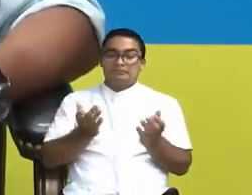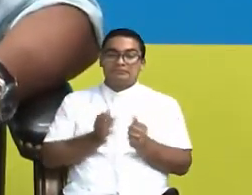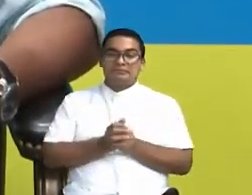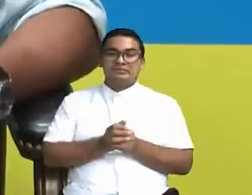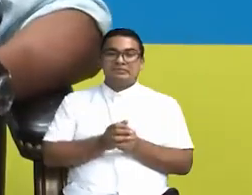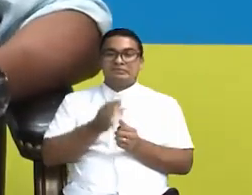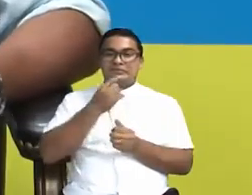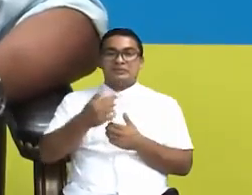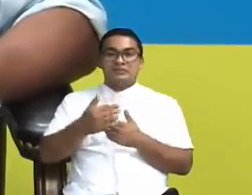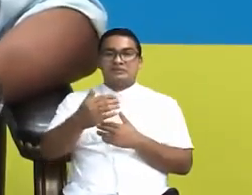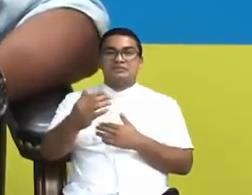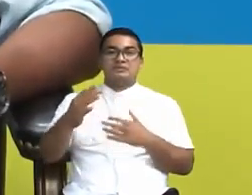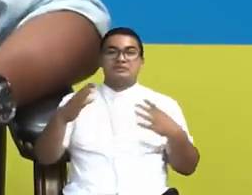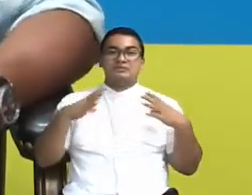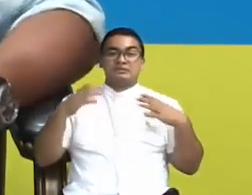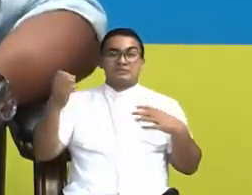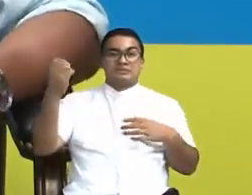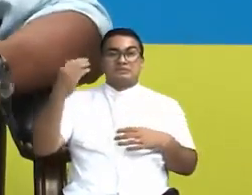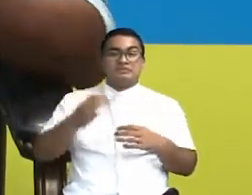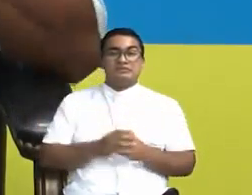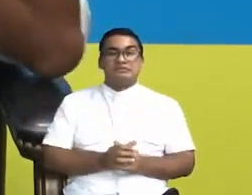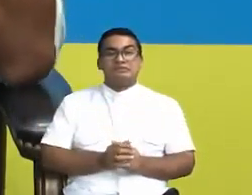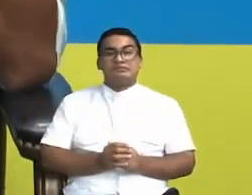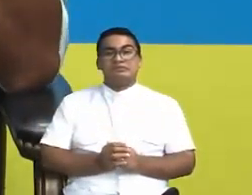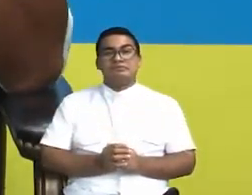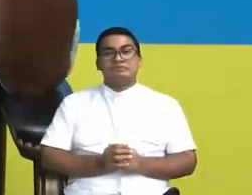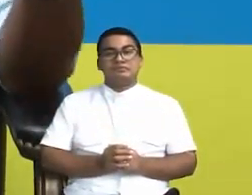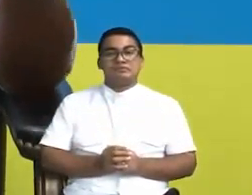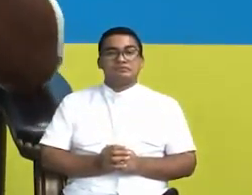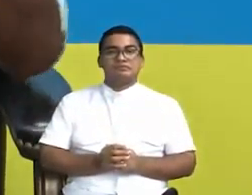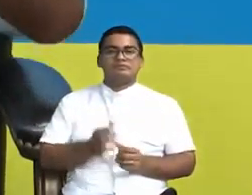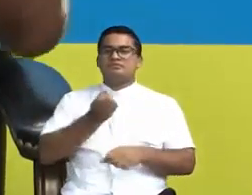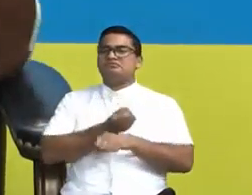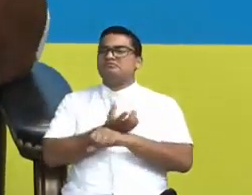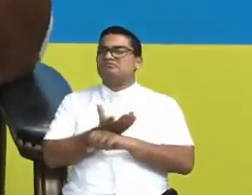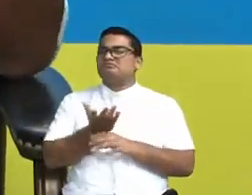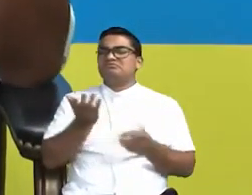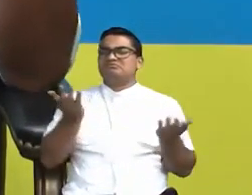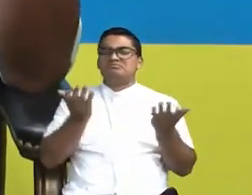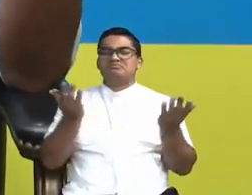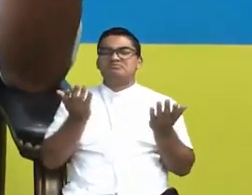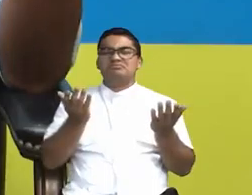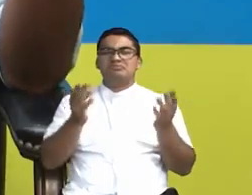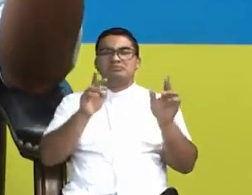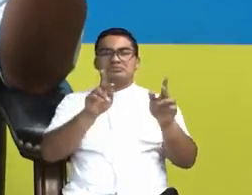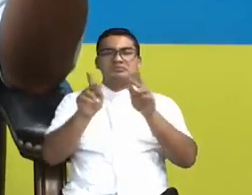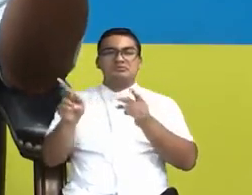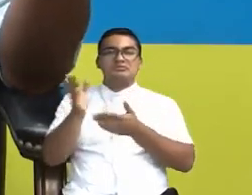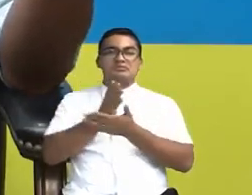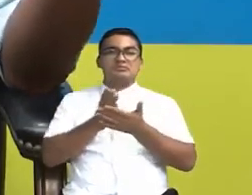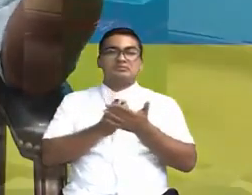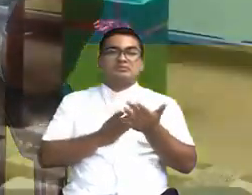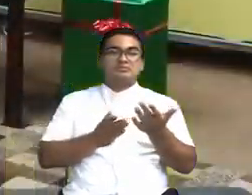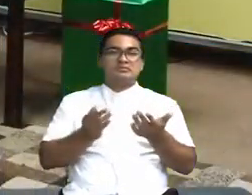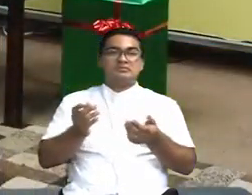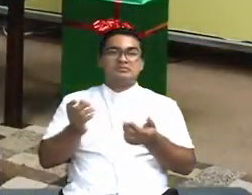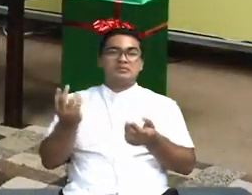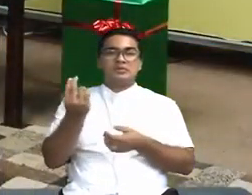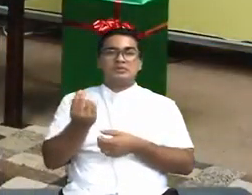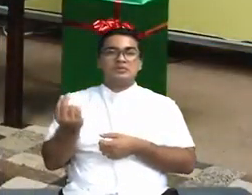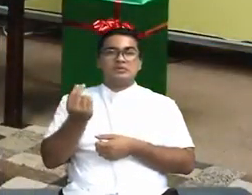las partes del verano, ya prácticamente. ¿Qué recomendaciones le daría usted? Algunas personas utilizan, por ejemplo, con esto